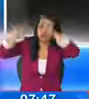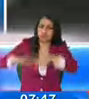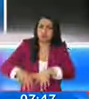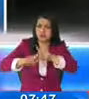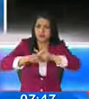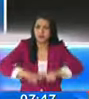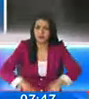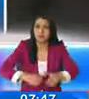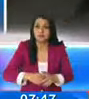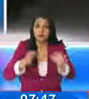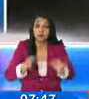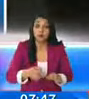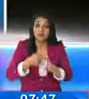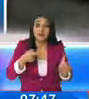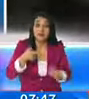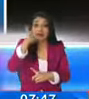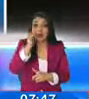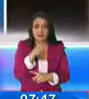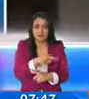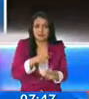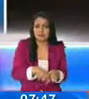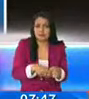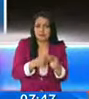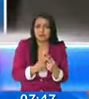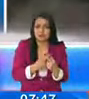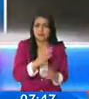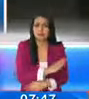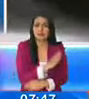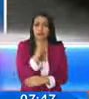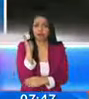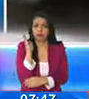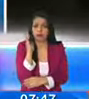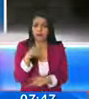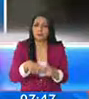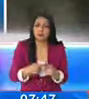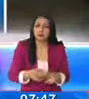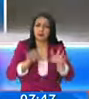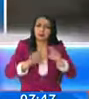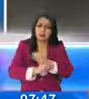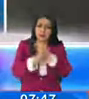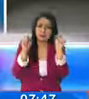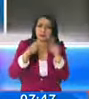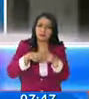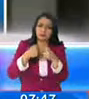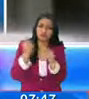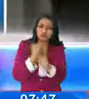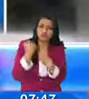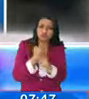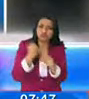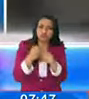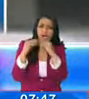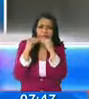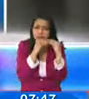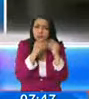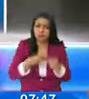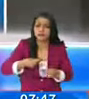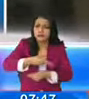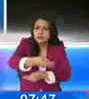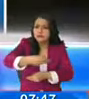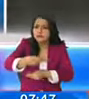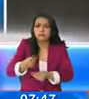habilitó desde el día de ayer Torre Fuerte a eso de las 12 del mediodía, aunque empezamos a trabajar desde las 7 de la mañana a hacer sándwiches para repartir.